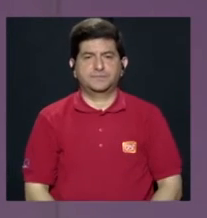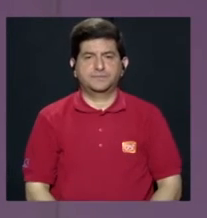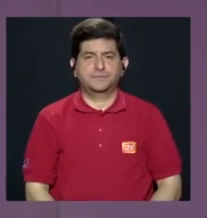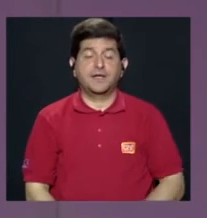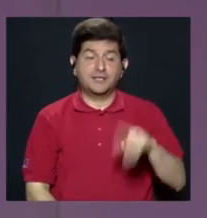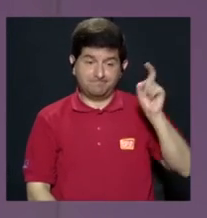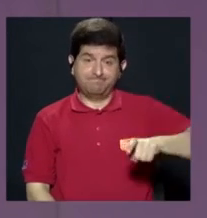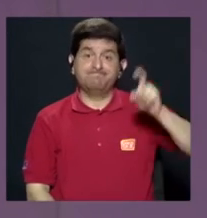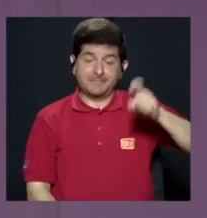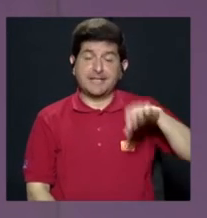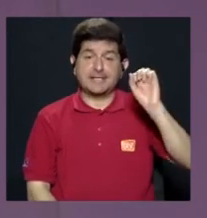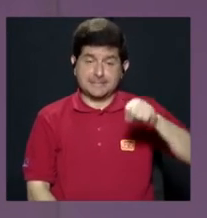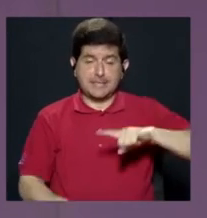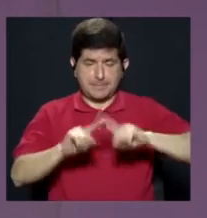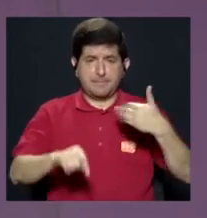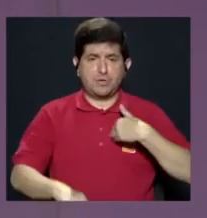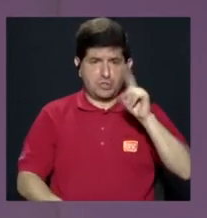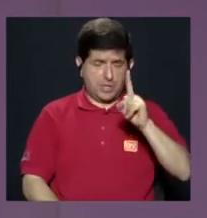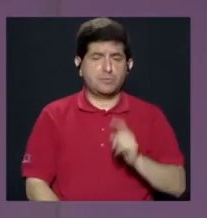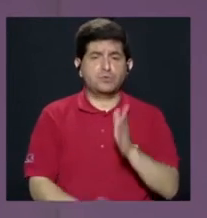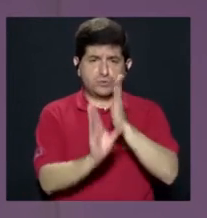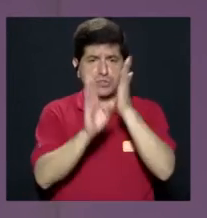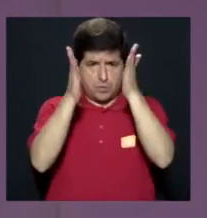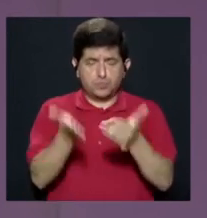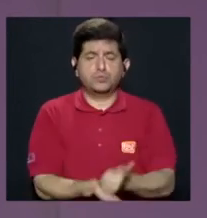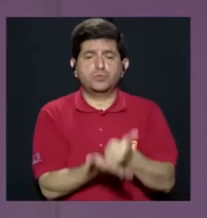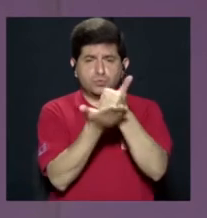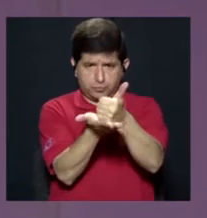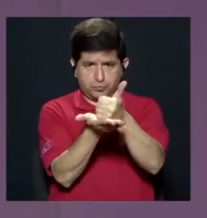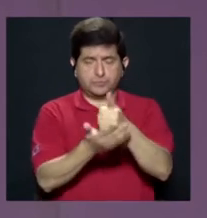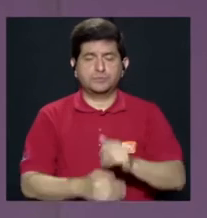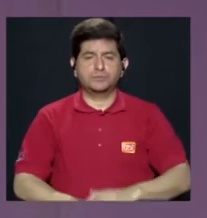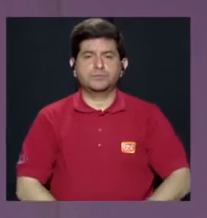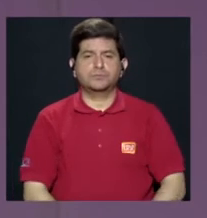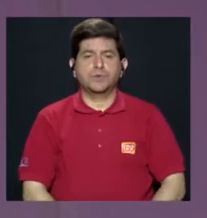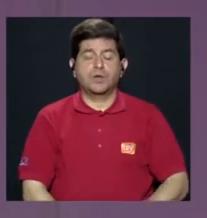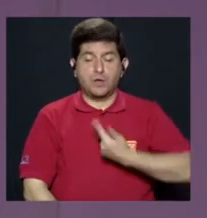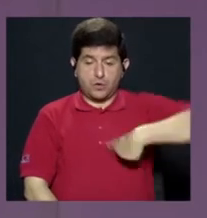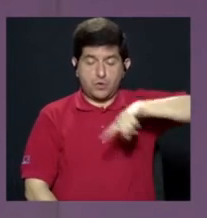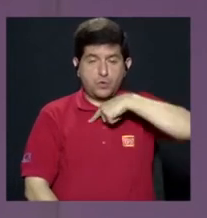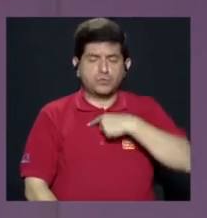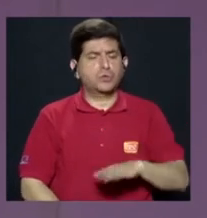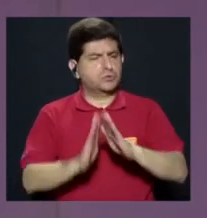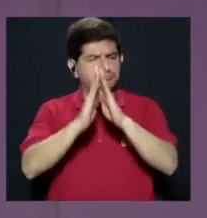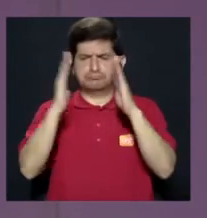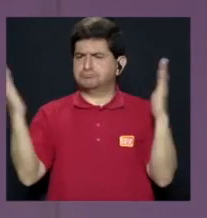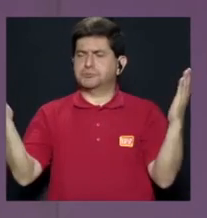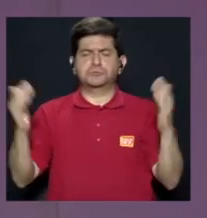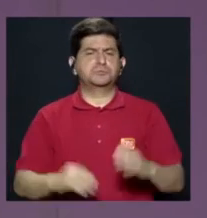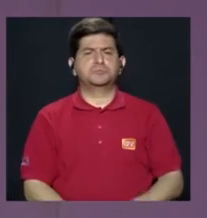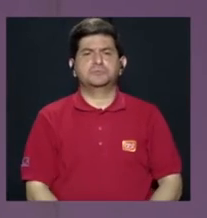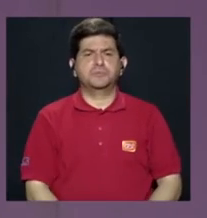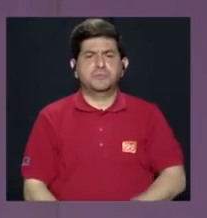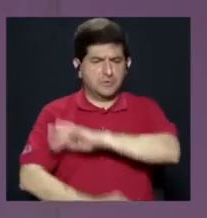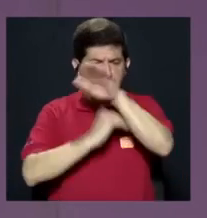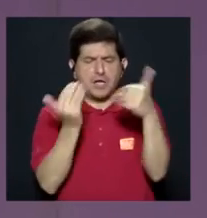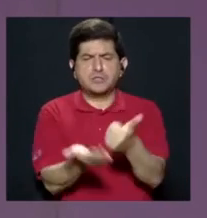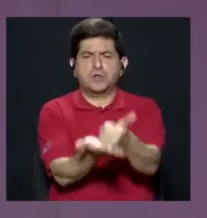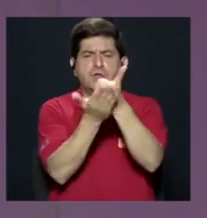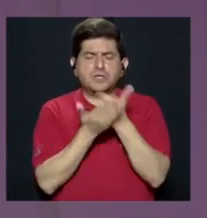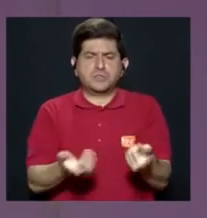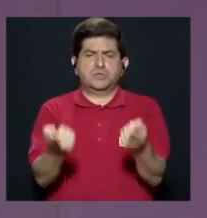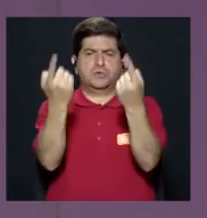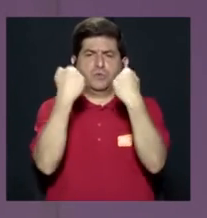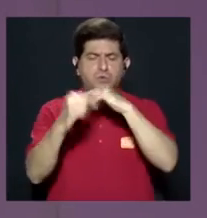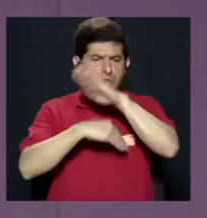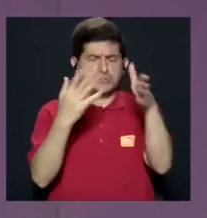pues necesitando, pero sí tenemos un psicólogo que nos está ayudando. Entonces, bueno, nosotras somos muy abiertas a que nos, a que todas las ayudas lleguen y